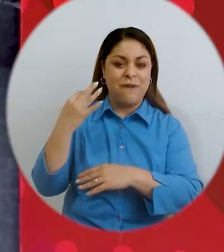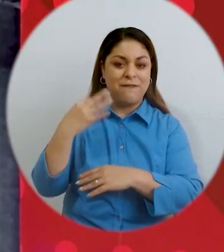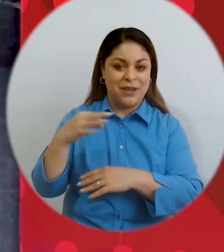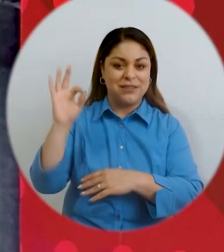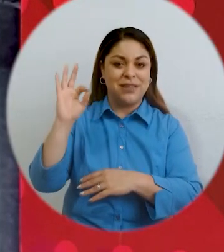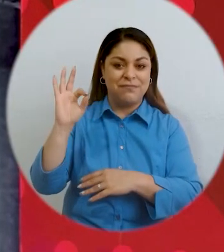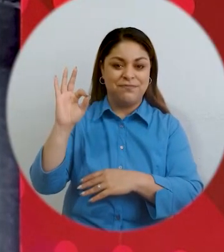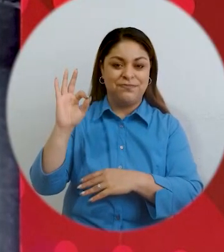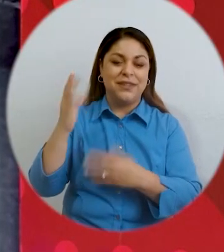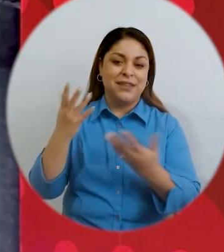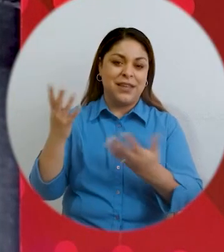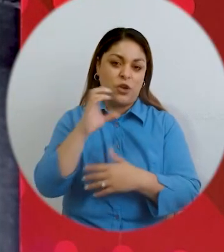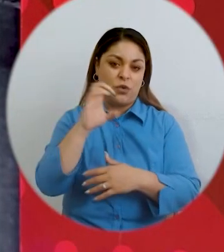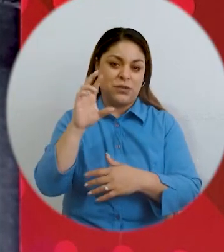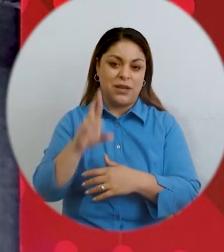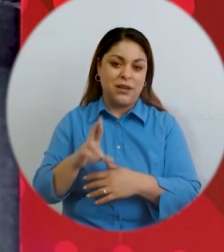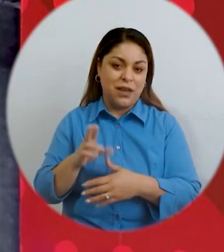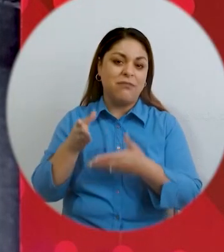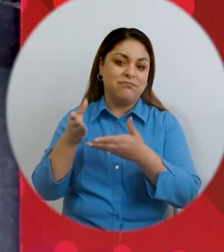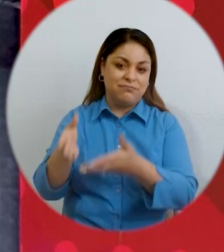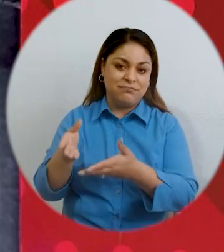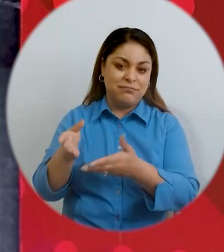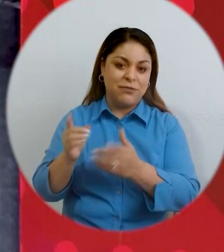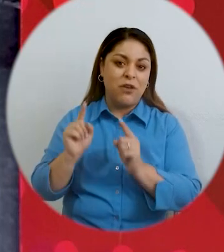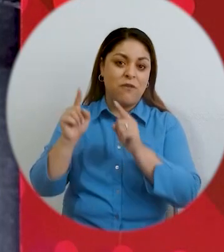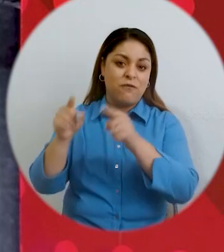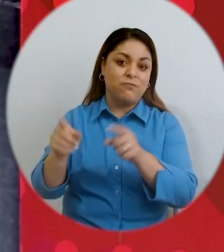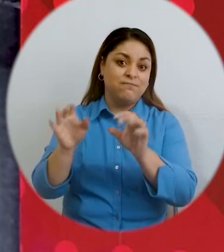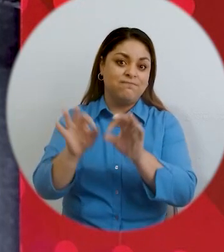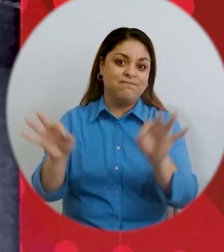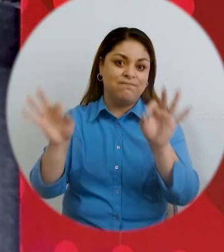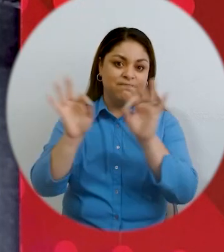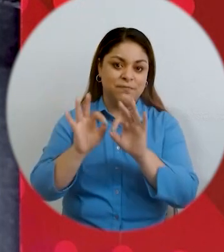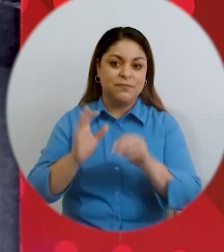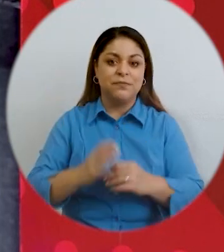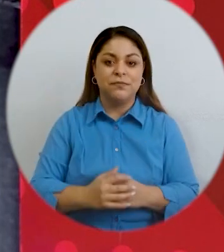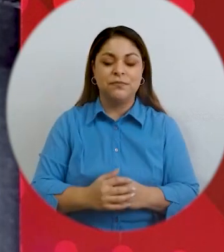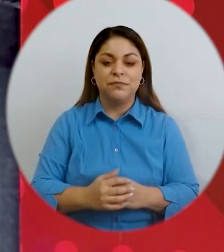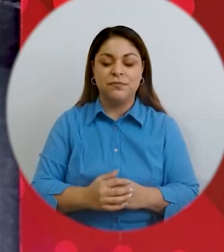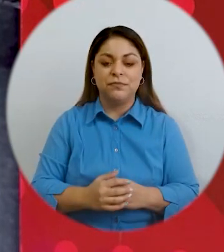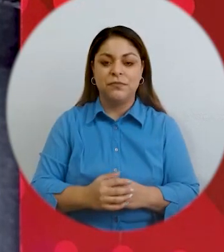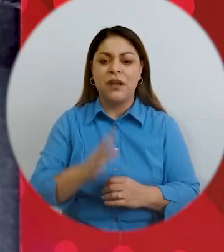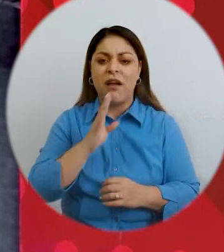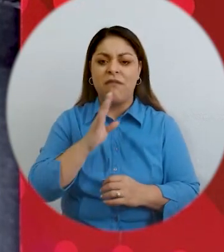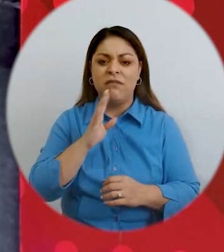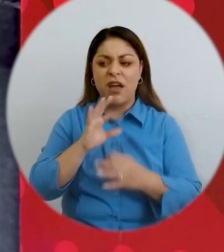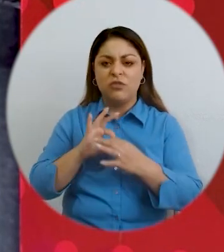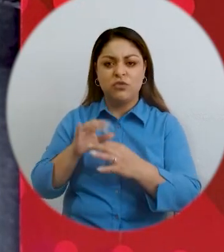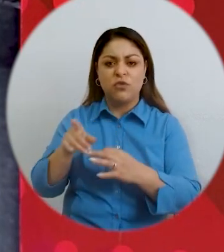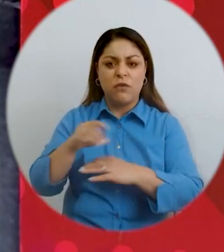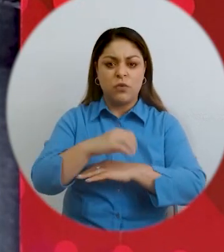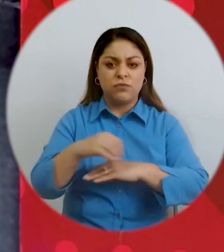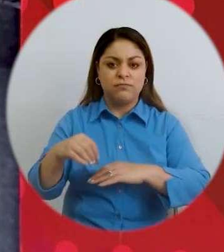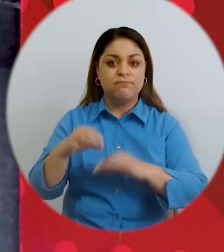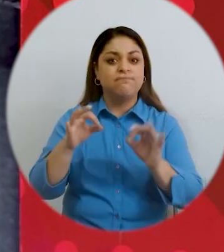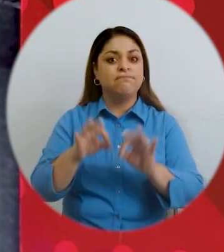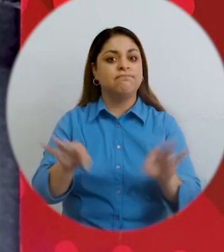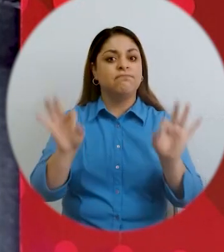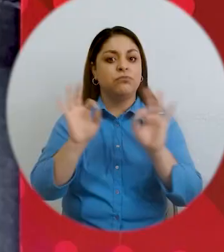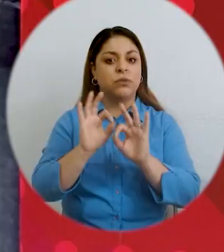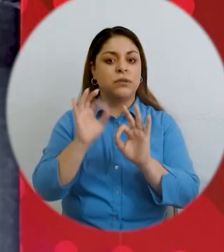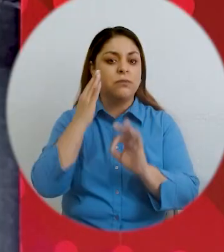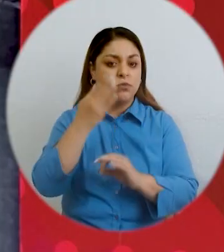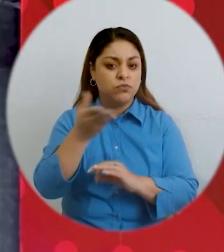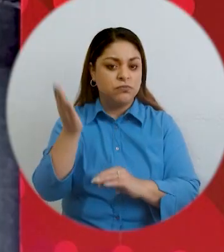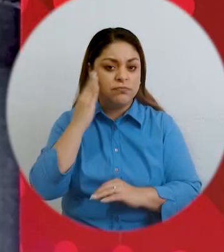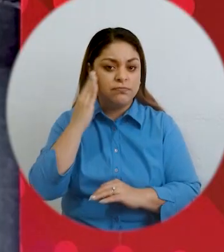en Francia y en el cual pues Costa Rica tuvo un papel protagónico. Hablar de los océanos es bien importante, pues